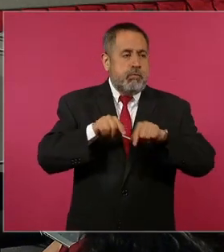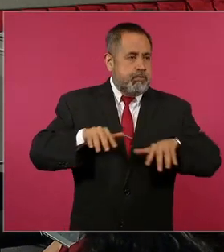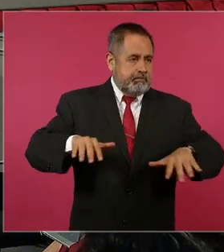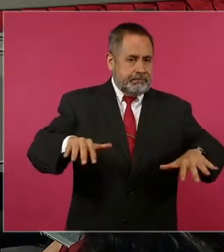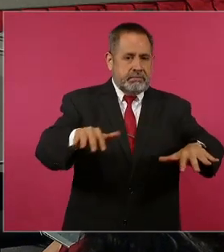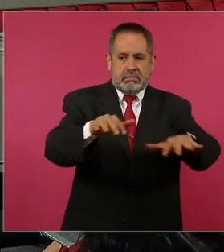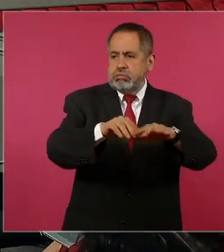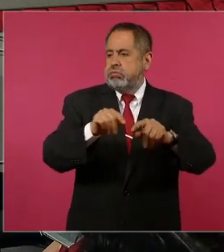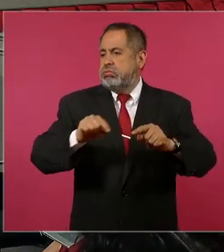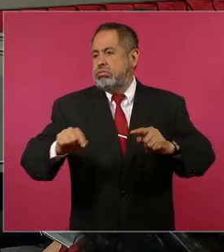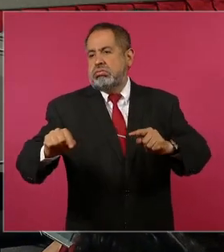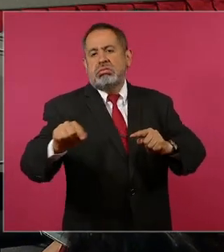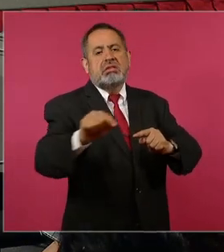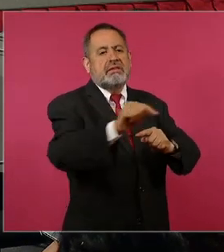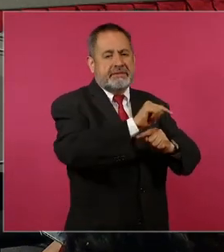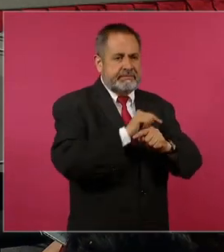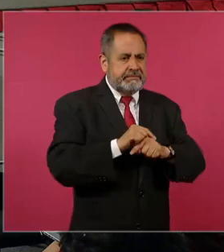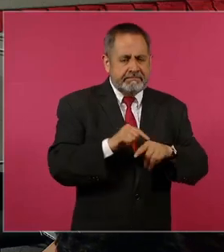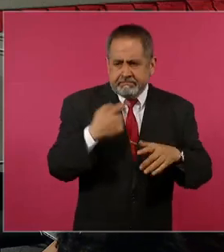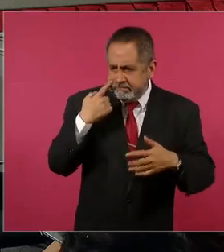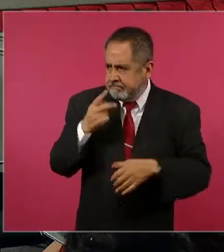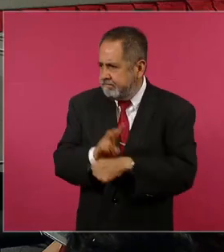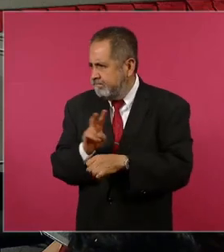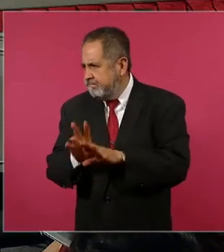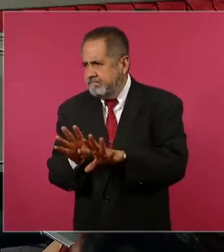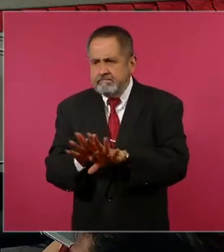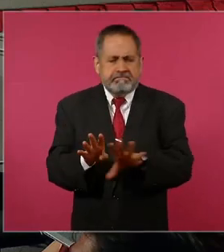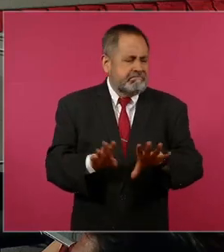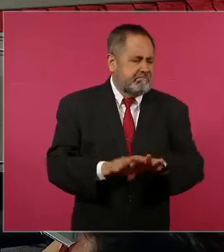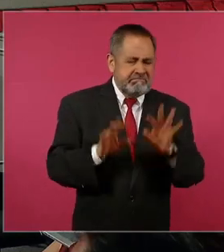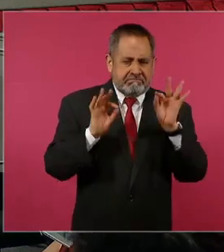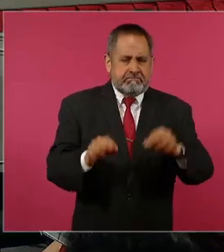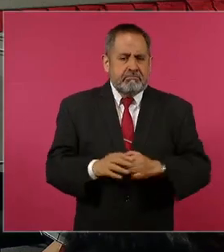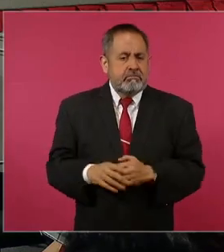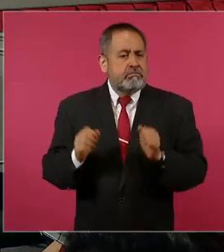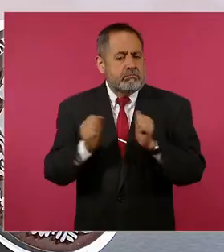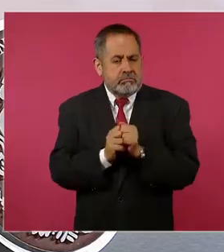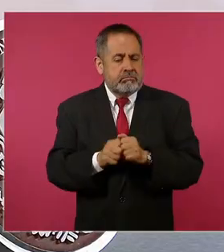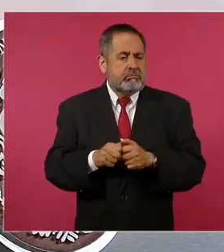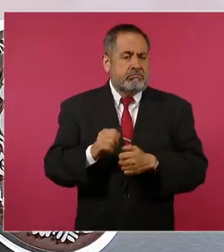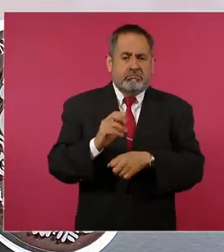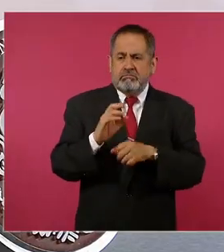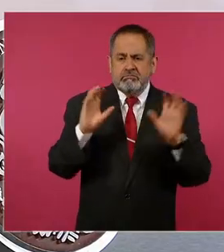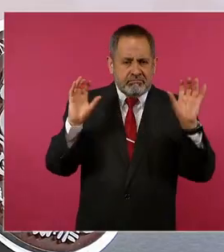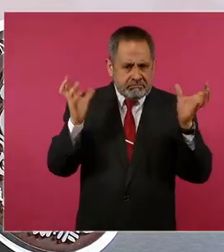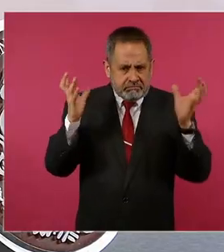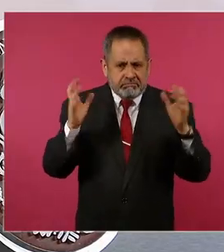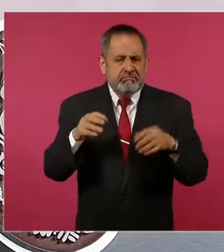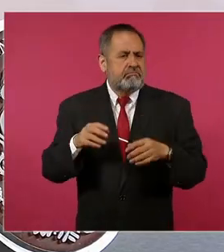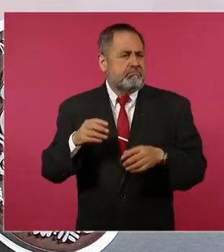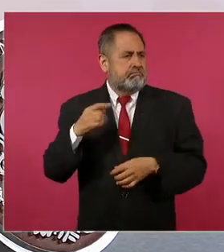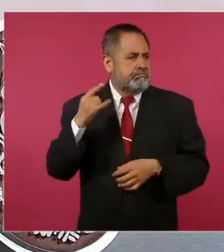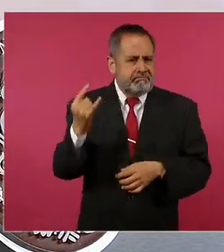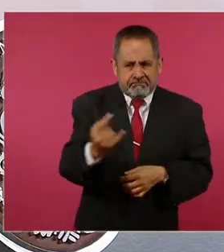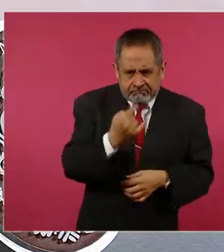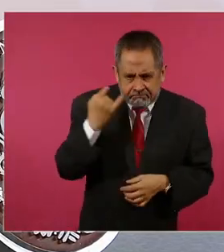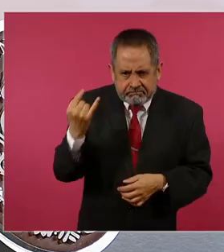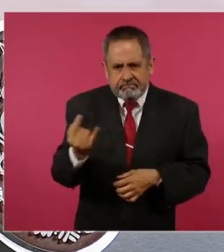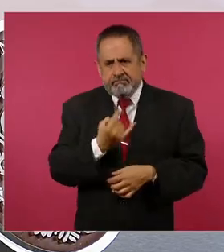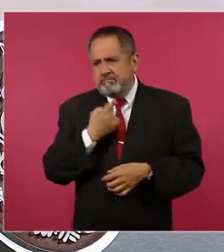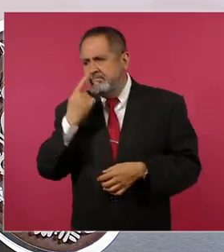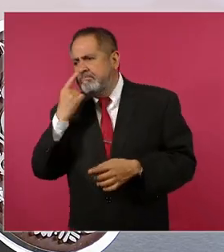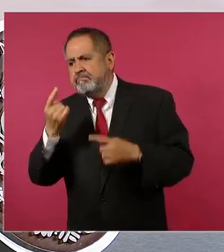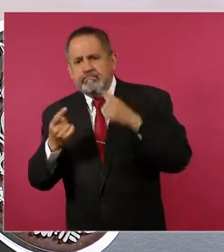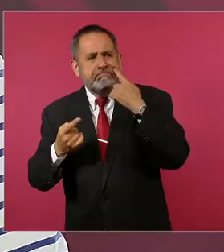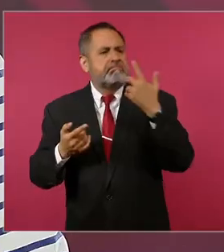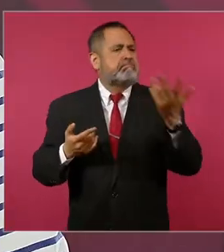los rincones del territorio nacional, mediante patrullajes en colonias, en caminos, en